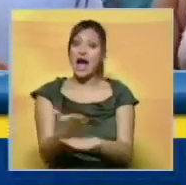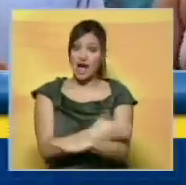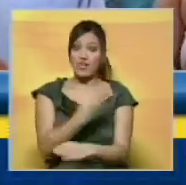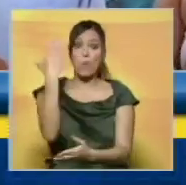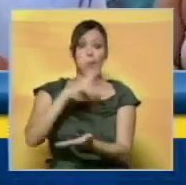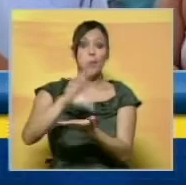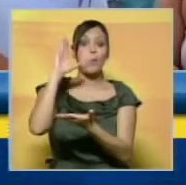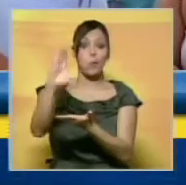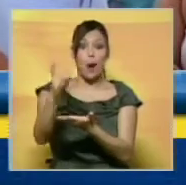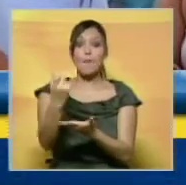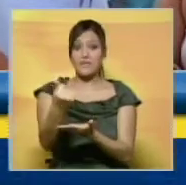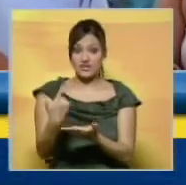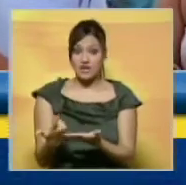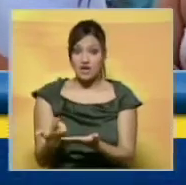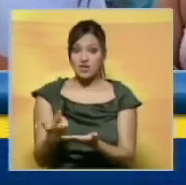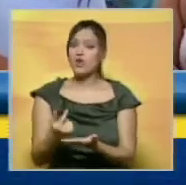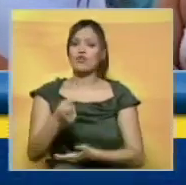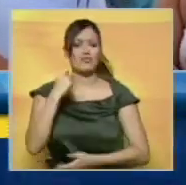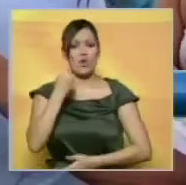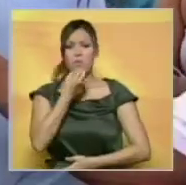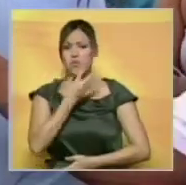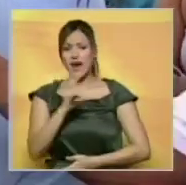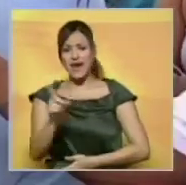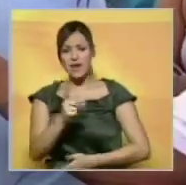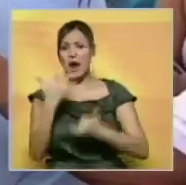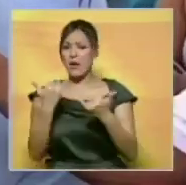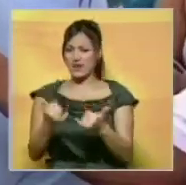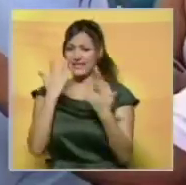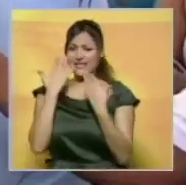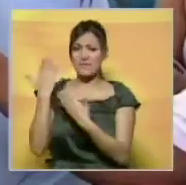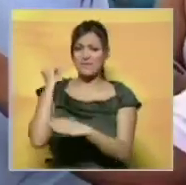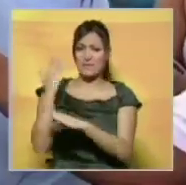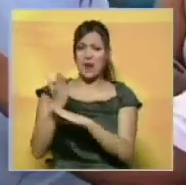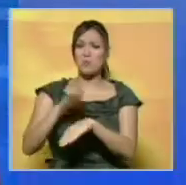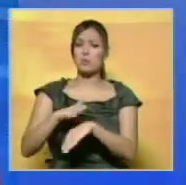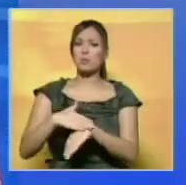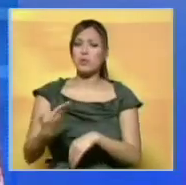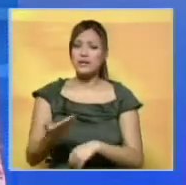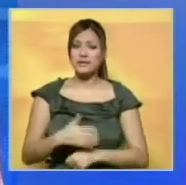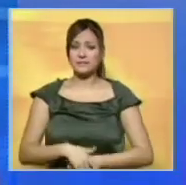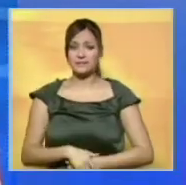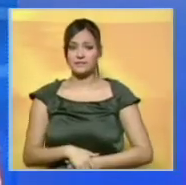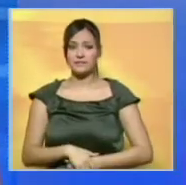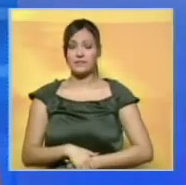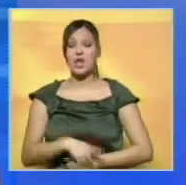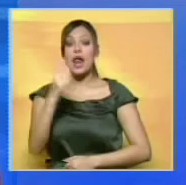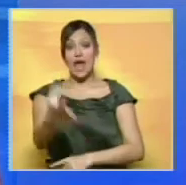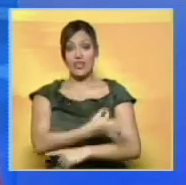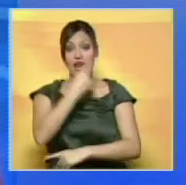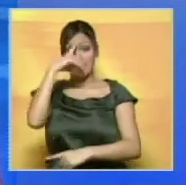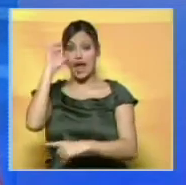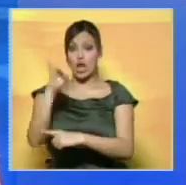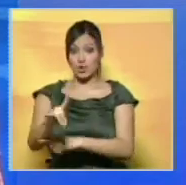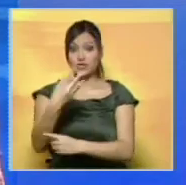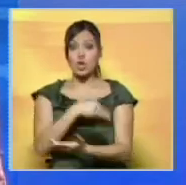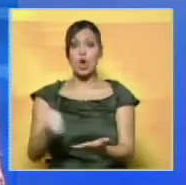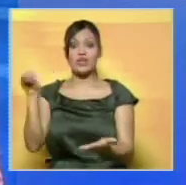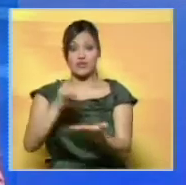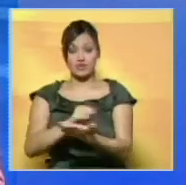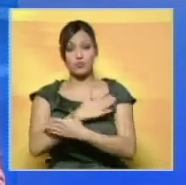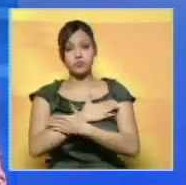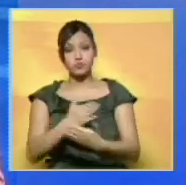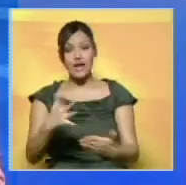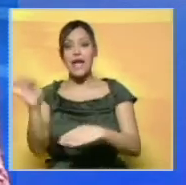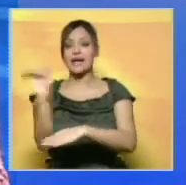su ejecución y no se justifica el estado de paralización. La tarde de este lunes fue reabierto el paso